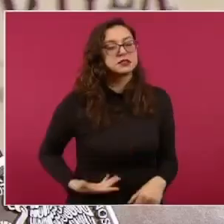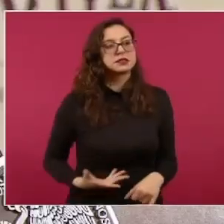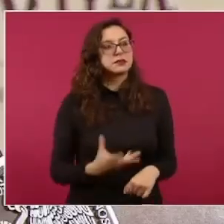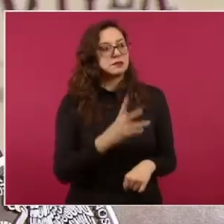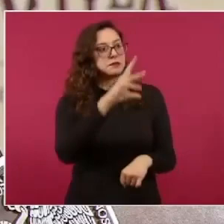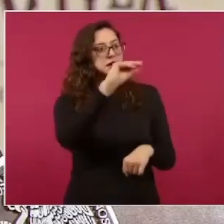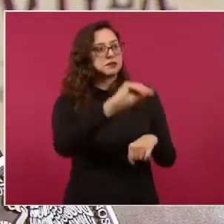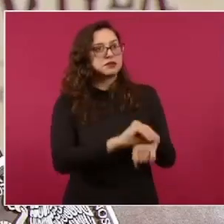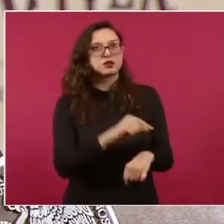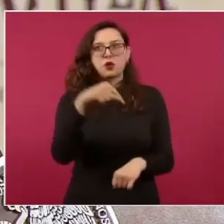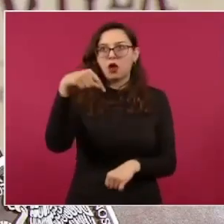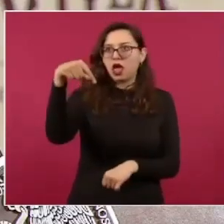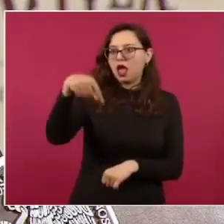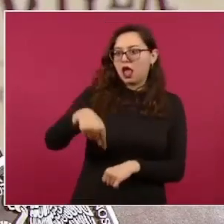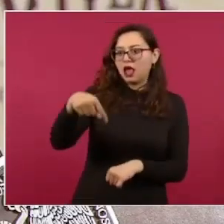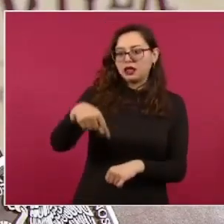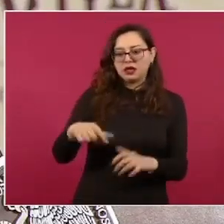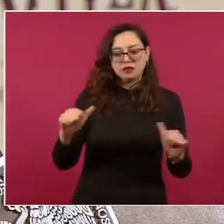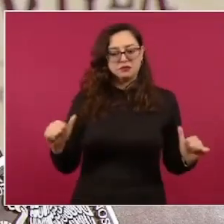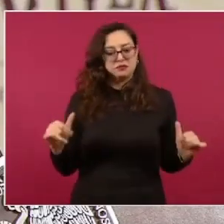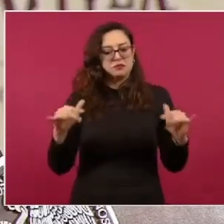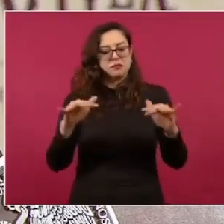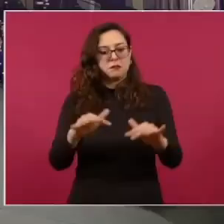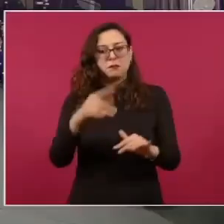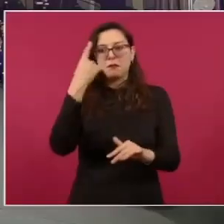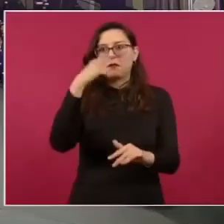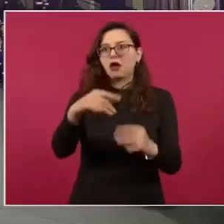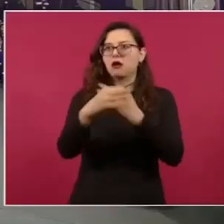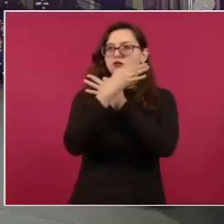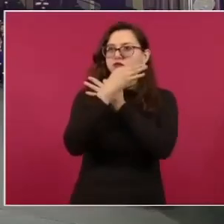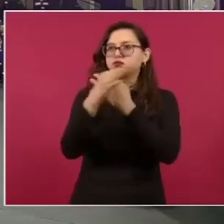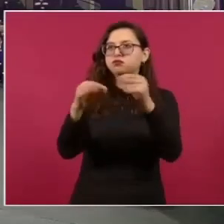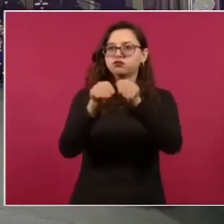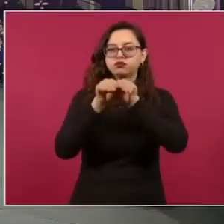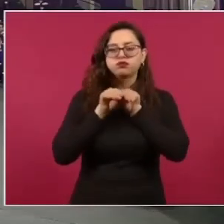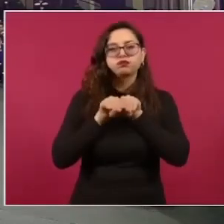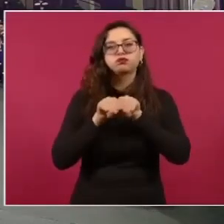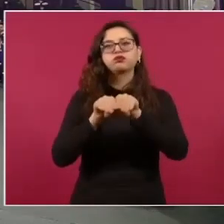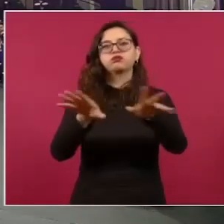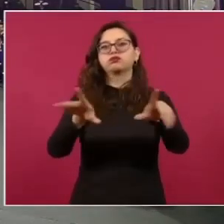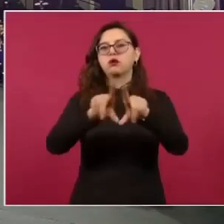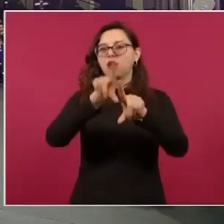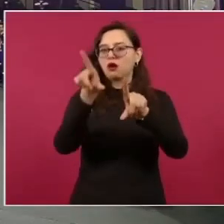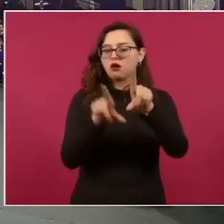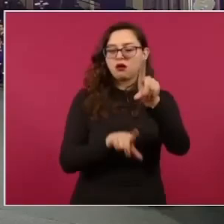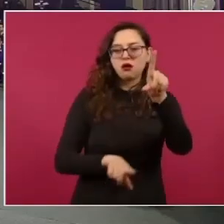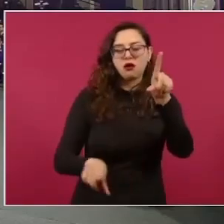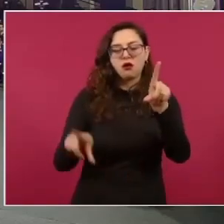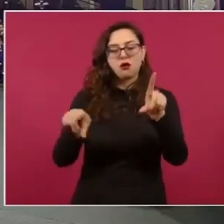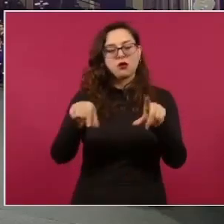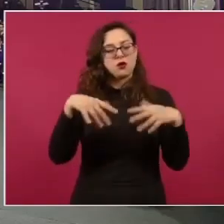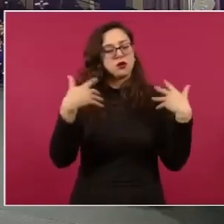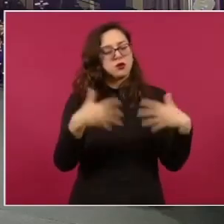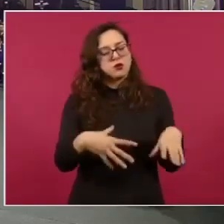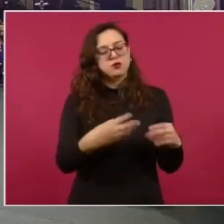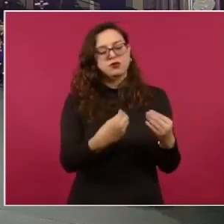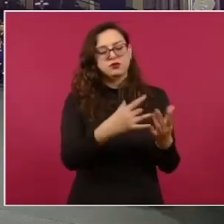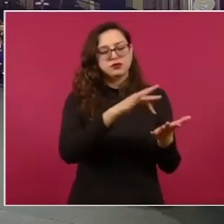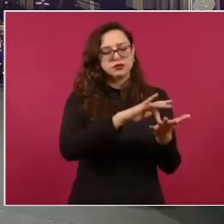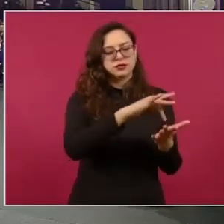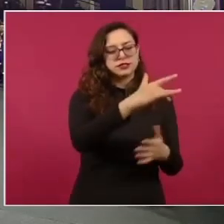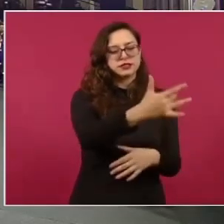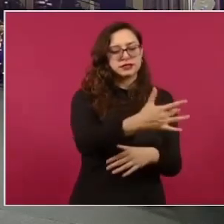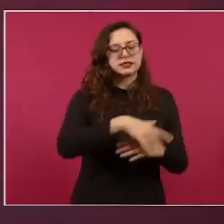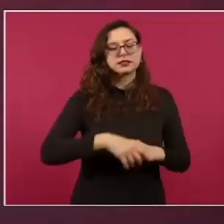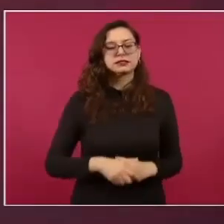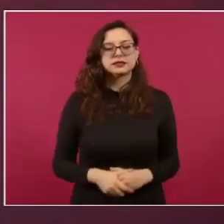emblemático recinto de la comunicación social del país. El IMSS tiene más historia que los